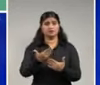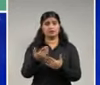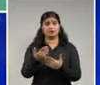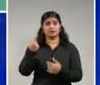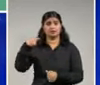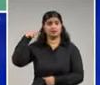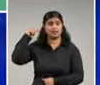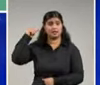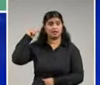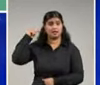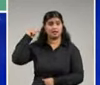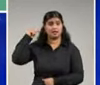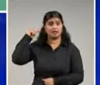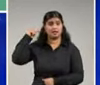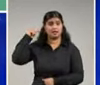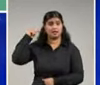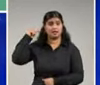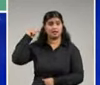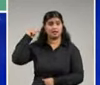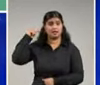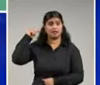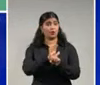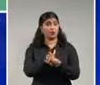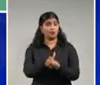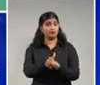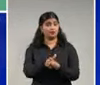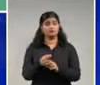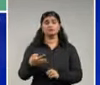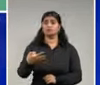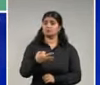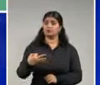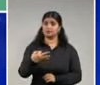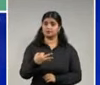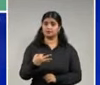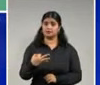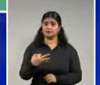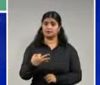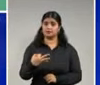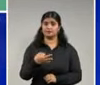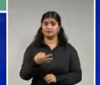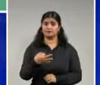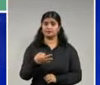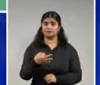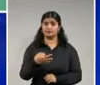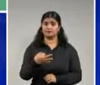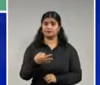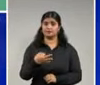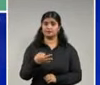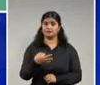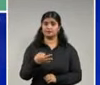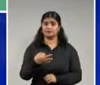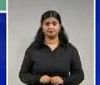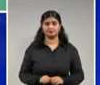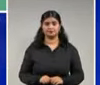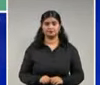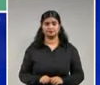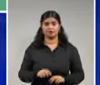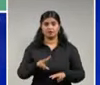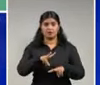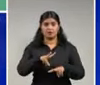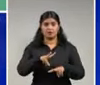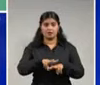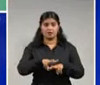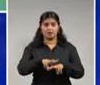jornada precedente y localizado en este caso en el municipio de Jesús Menéndez. Holguín reportó 9